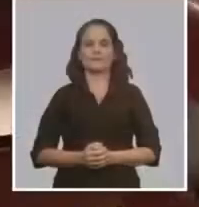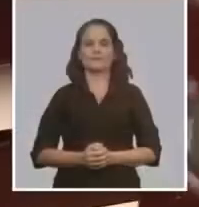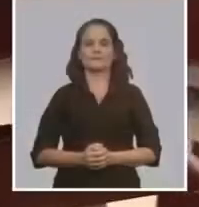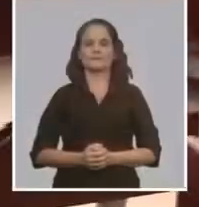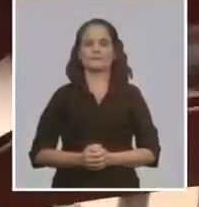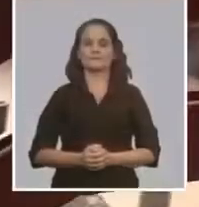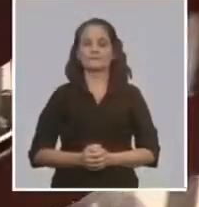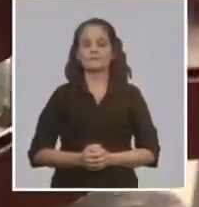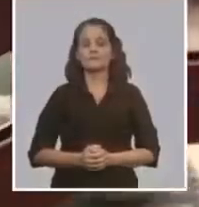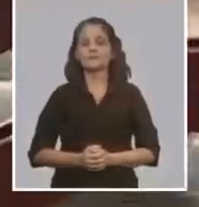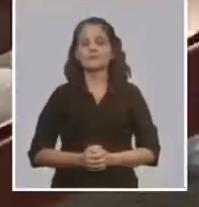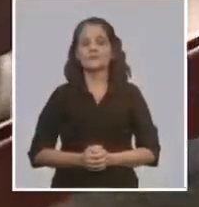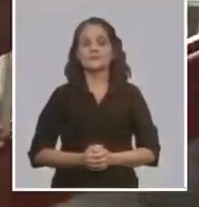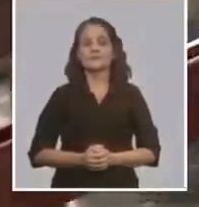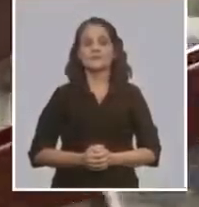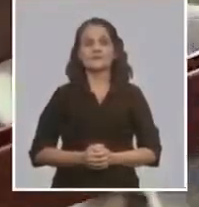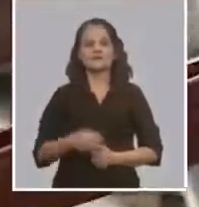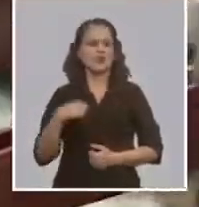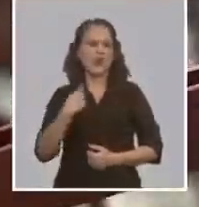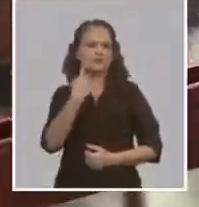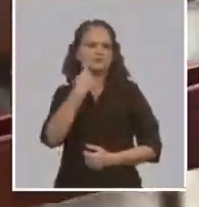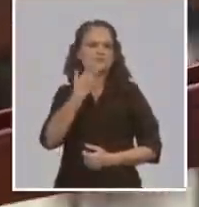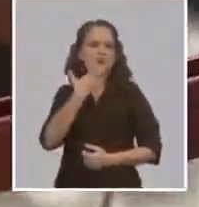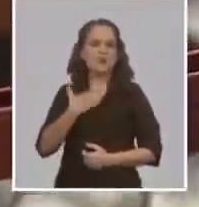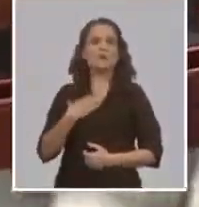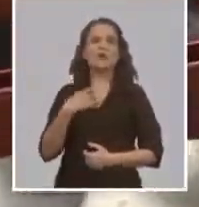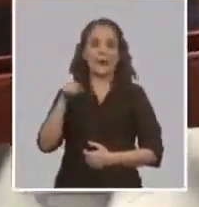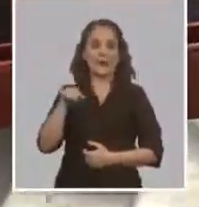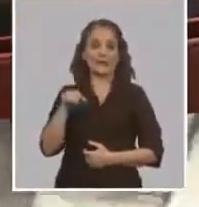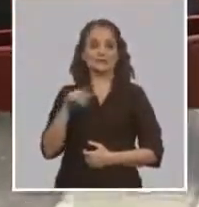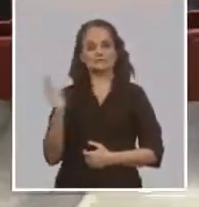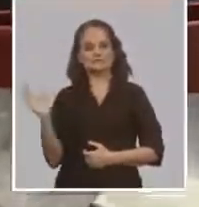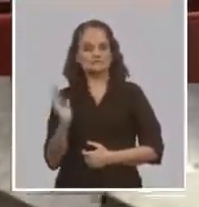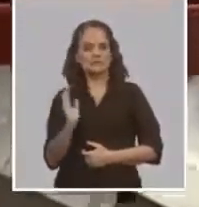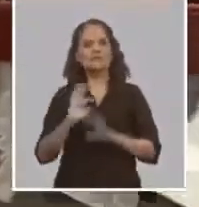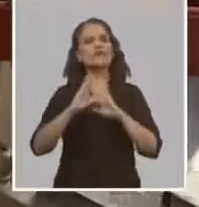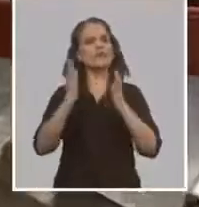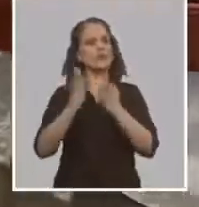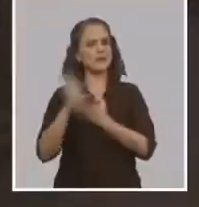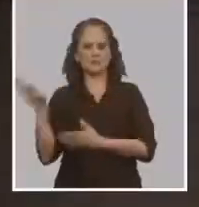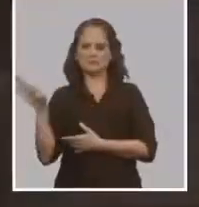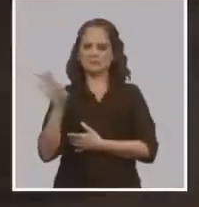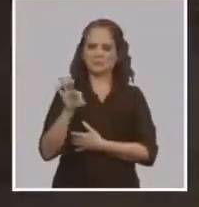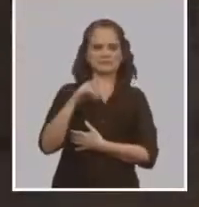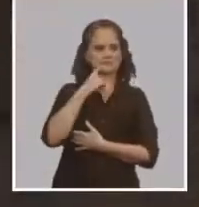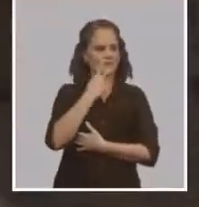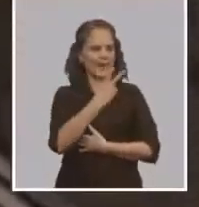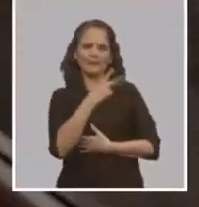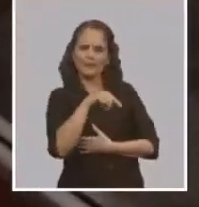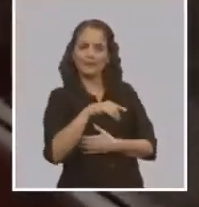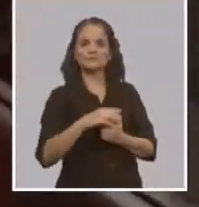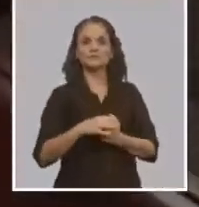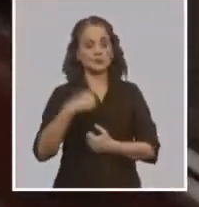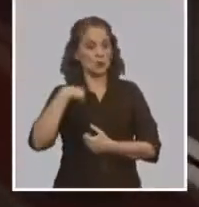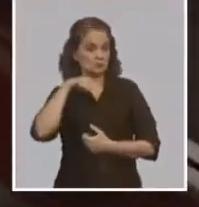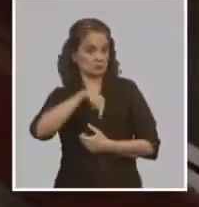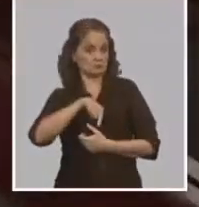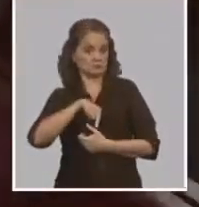Lo conocí porque trajo un familiar acá a ingresar en la terapia intensiva y entonces yo estaba de Wenceslí y éramos